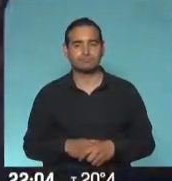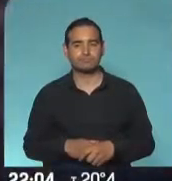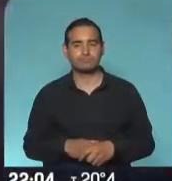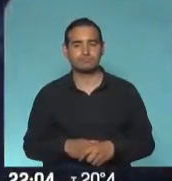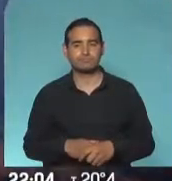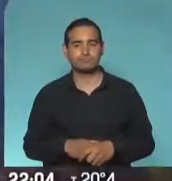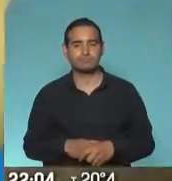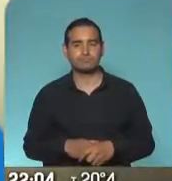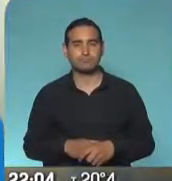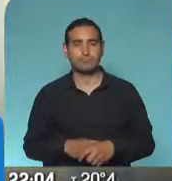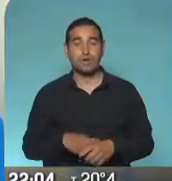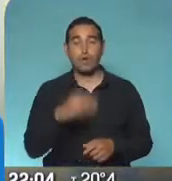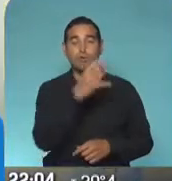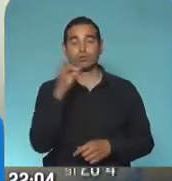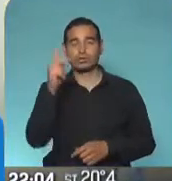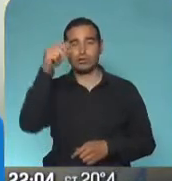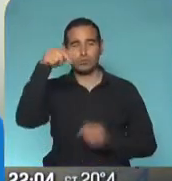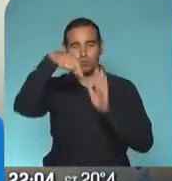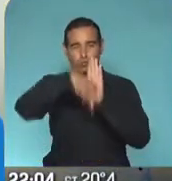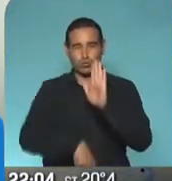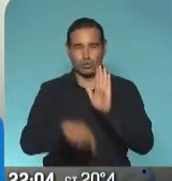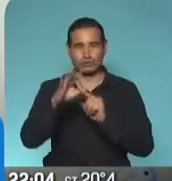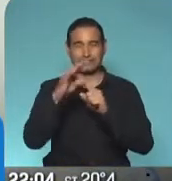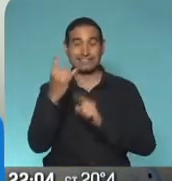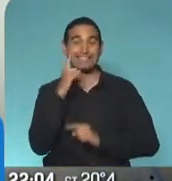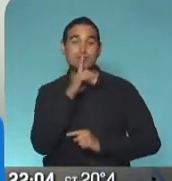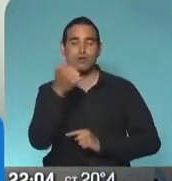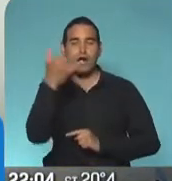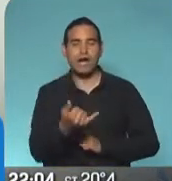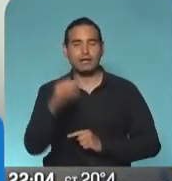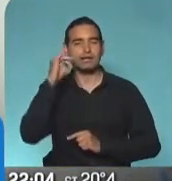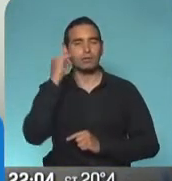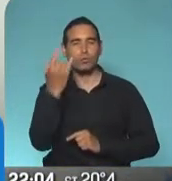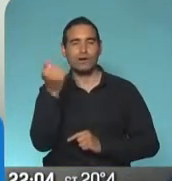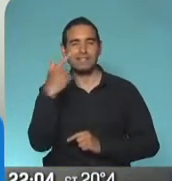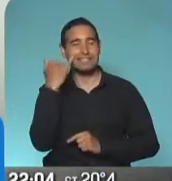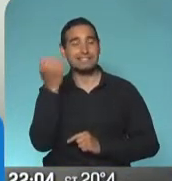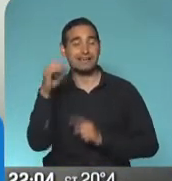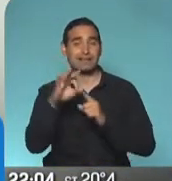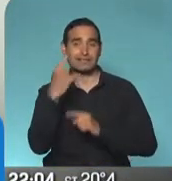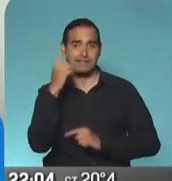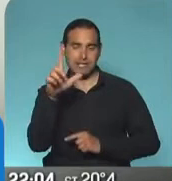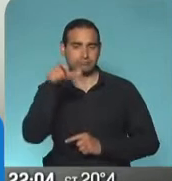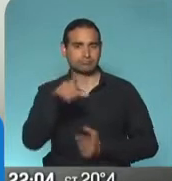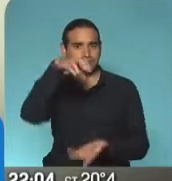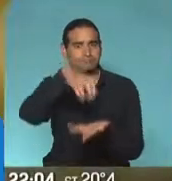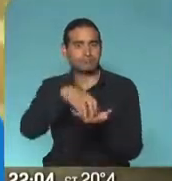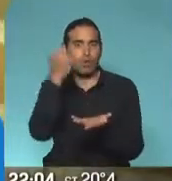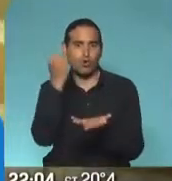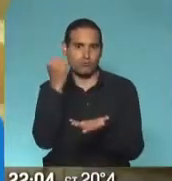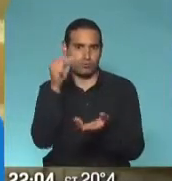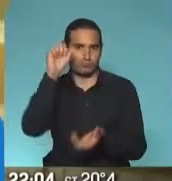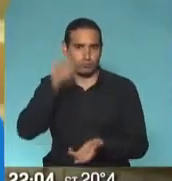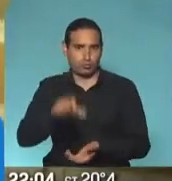A poco más de 400 kilómetros al sur de Quito se encuentra Guayaquil, considerada el centro económico del país. La